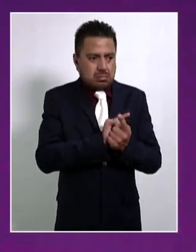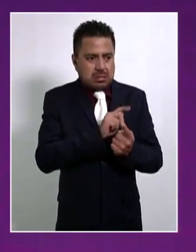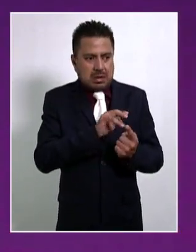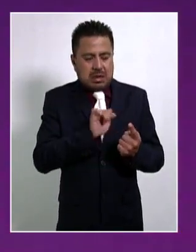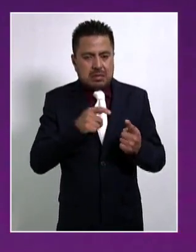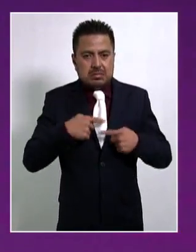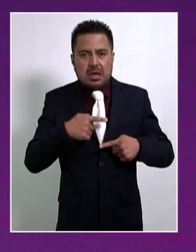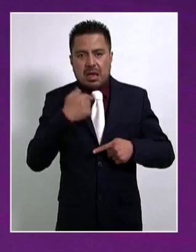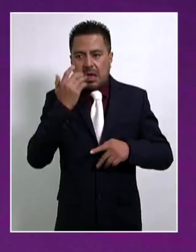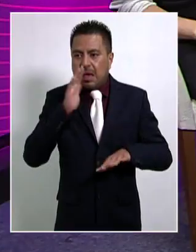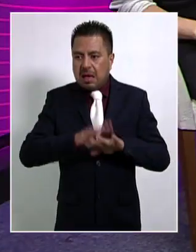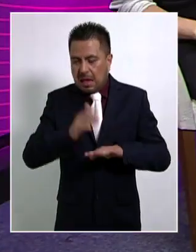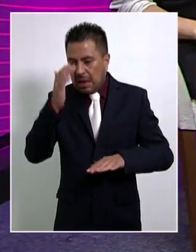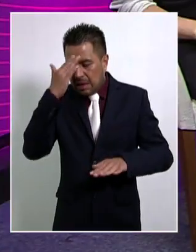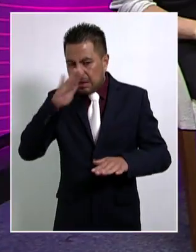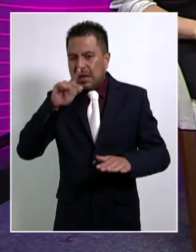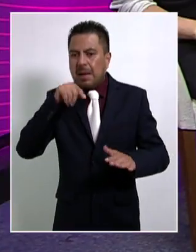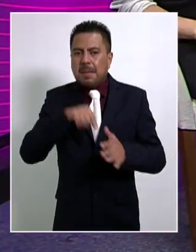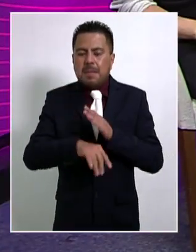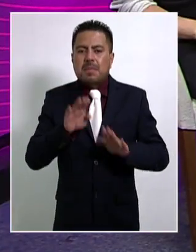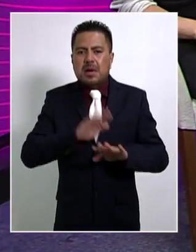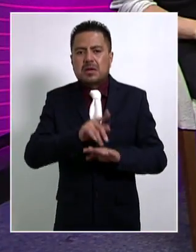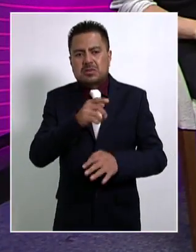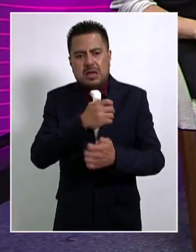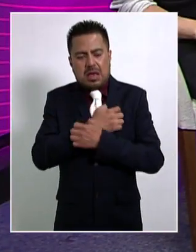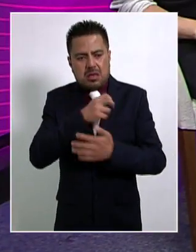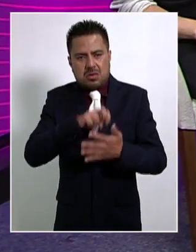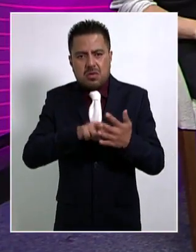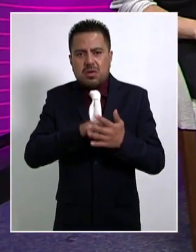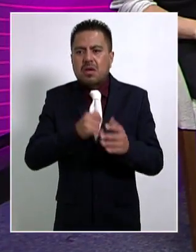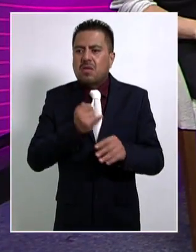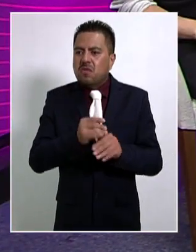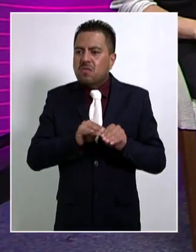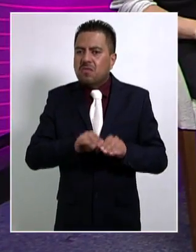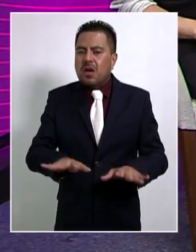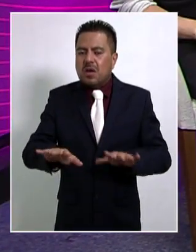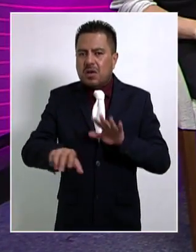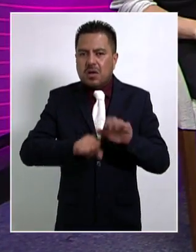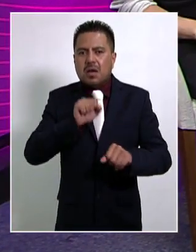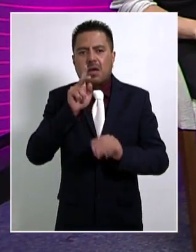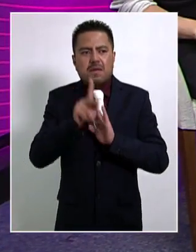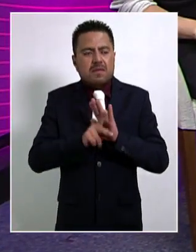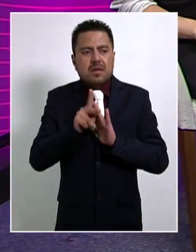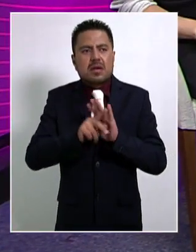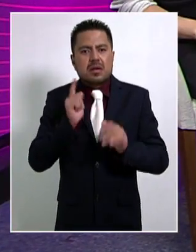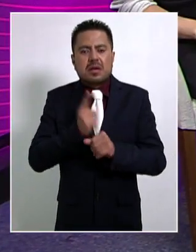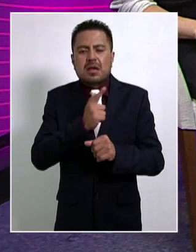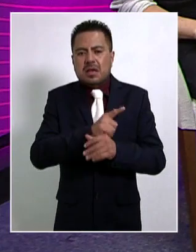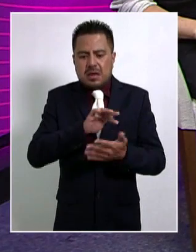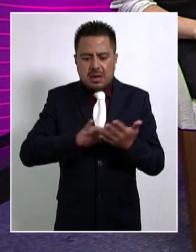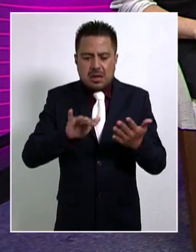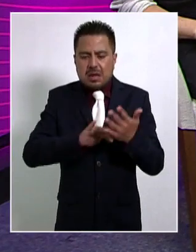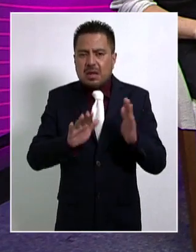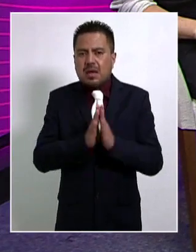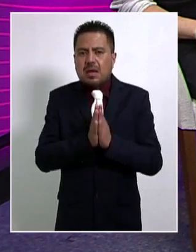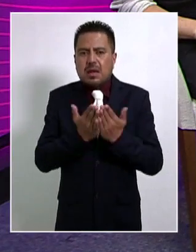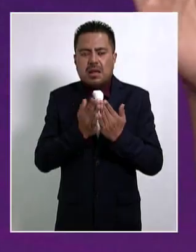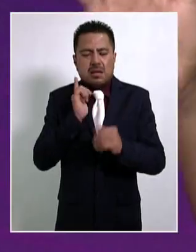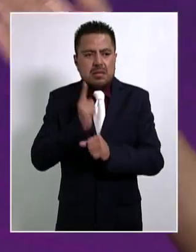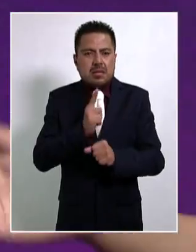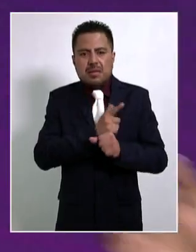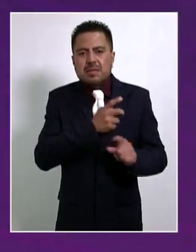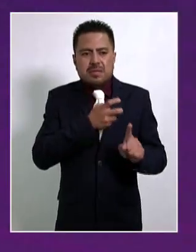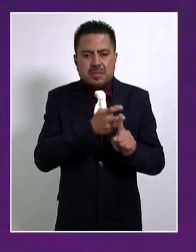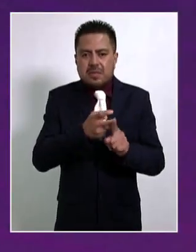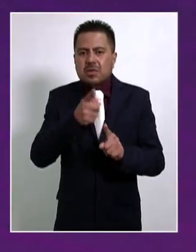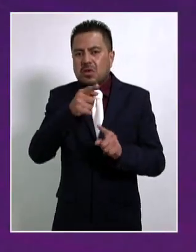trans, si quieres saber más de una persona trans, edúcate, infórmate, ve videos, lee libros, ve esto, ve